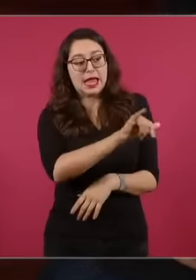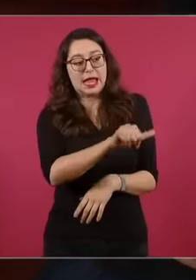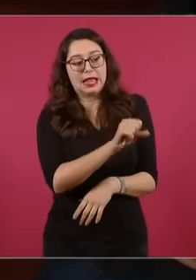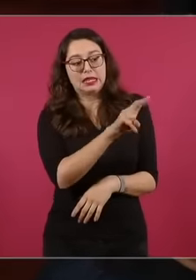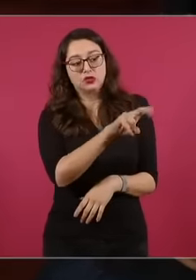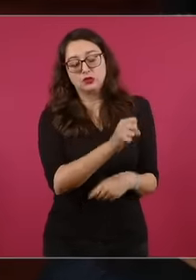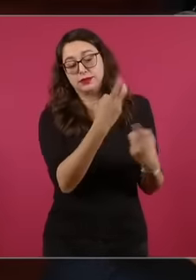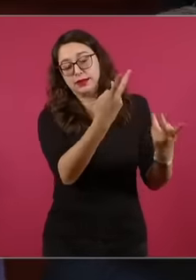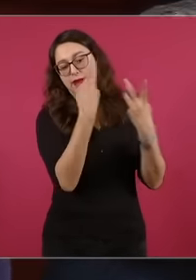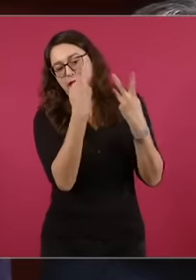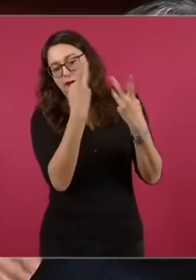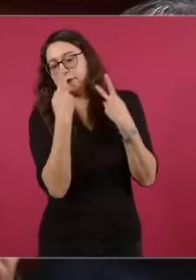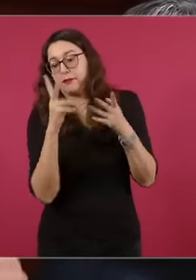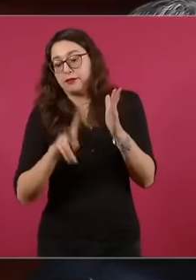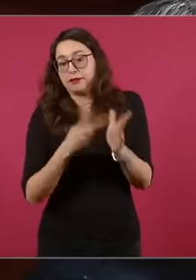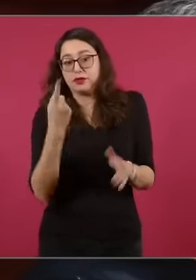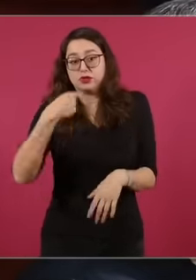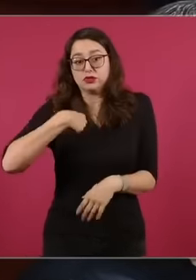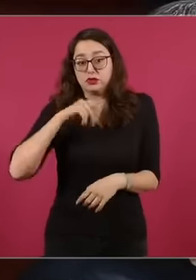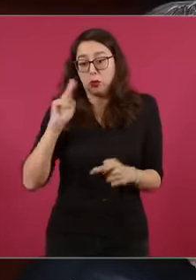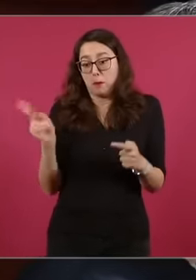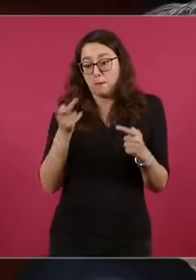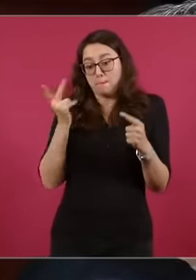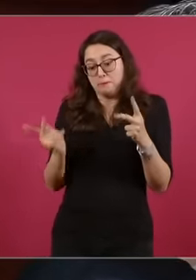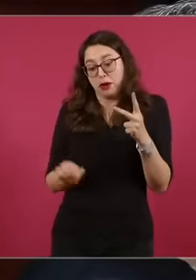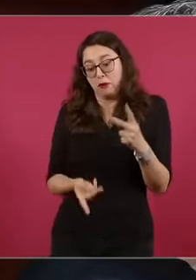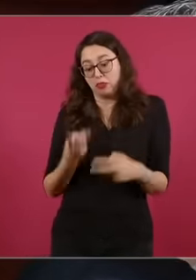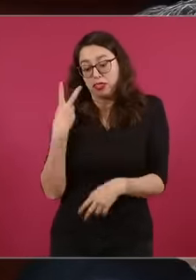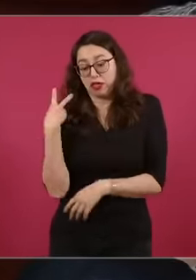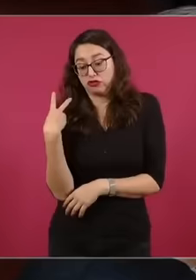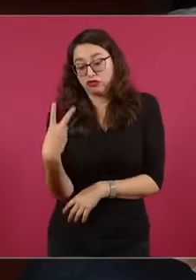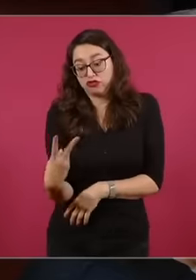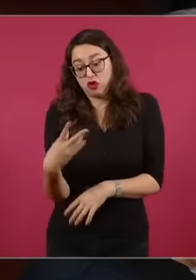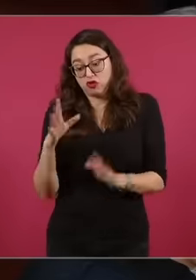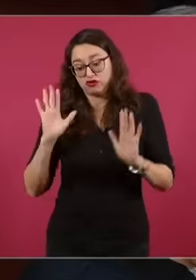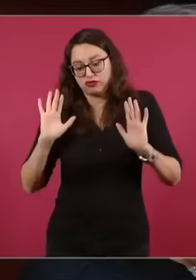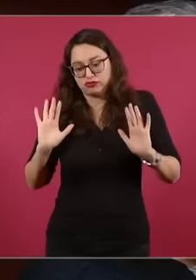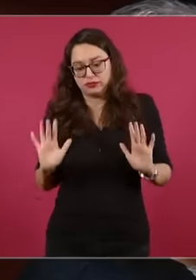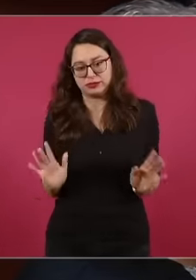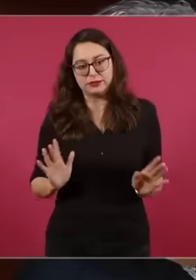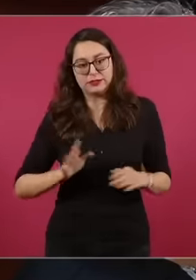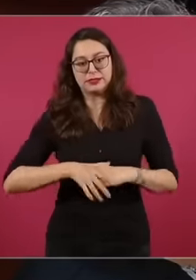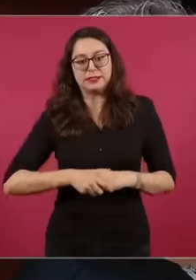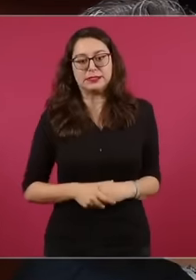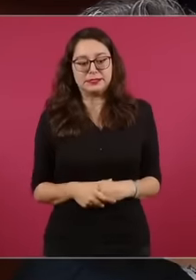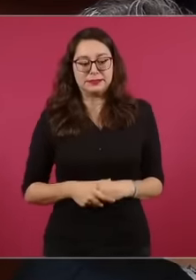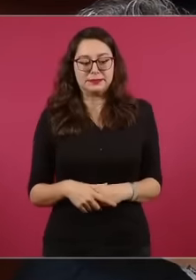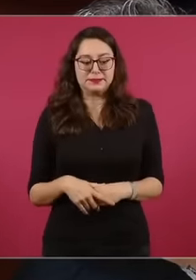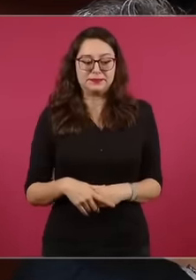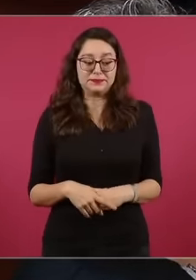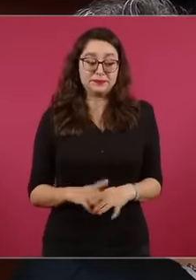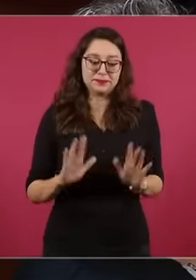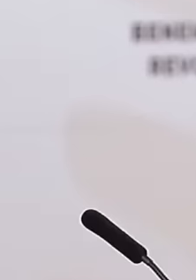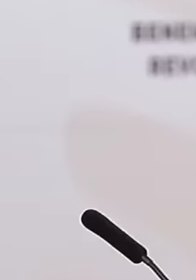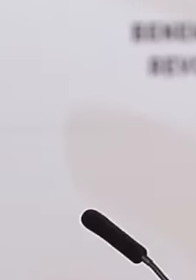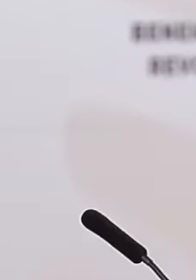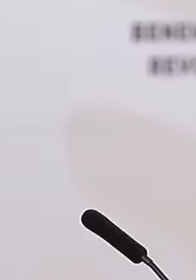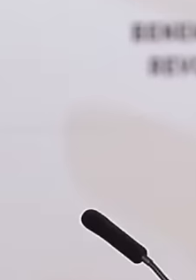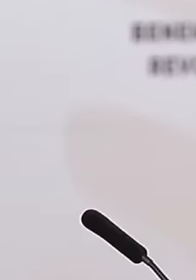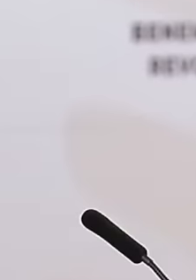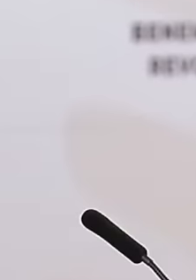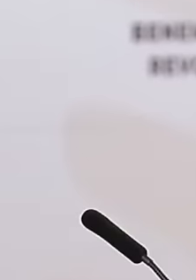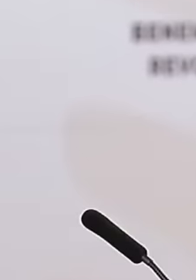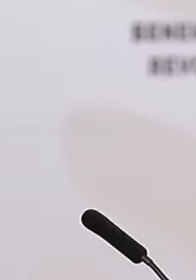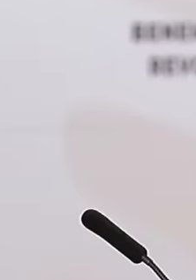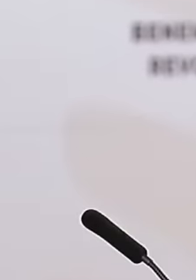demás. Y a mí me aplica el reglamento a la Benito Juárez, si sabe cuál es esa, ¿no? Esa máxima de Juárez. A